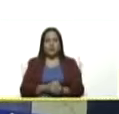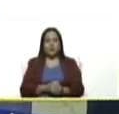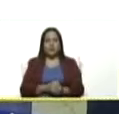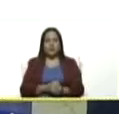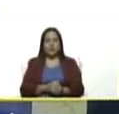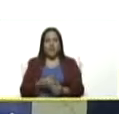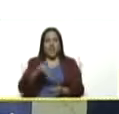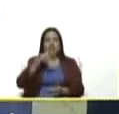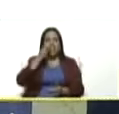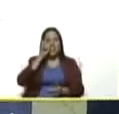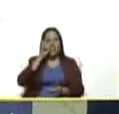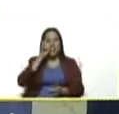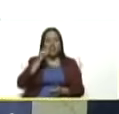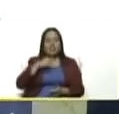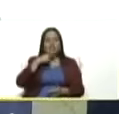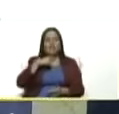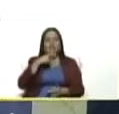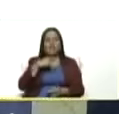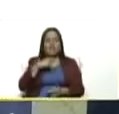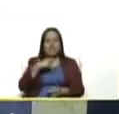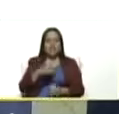taza de bronce